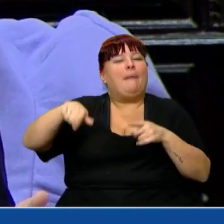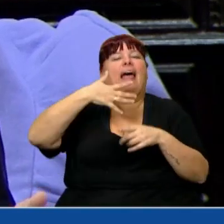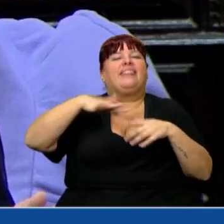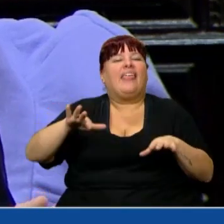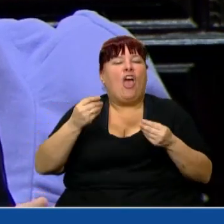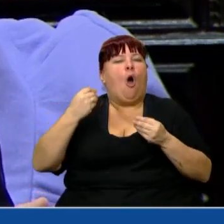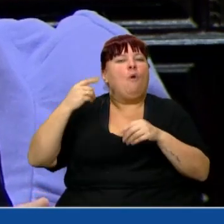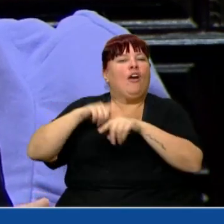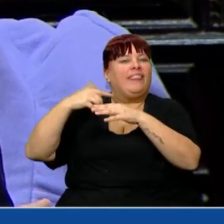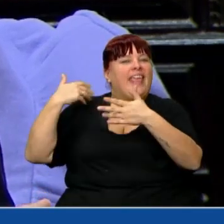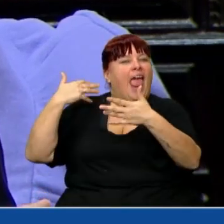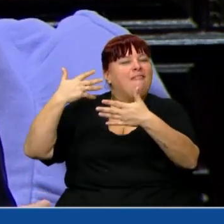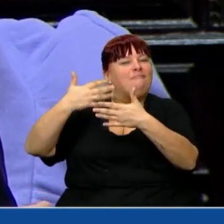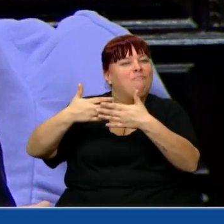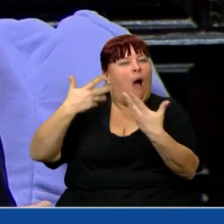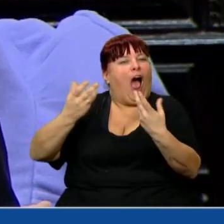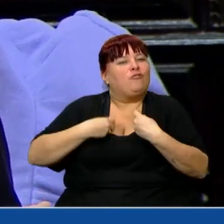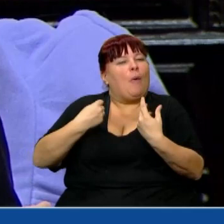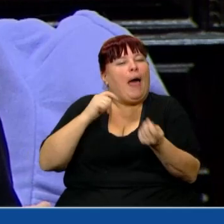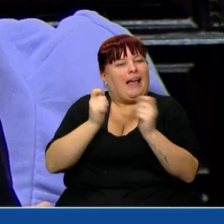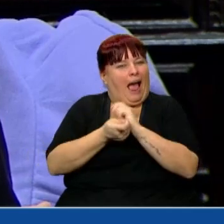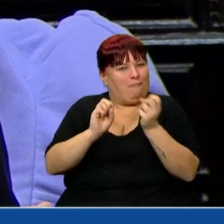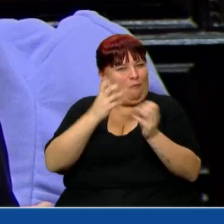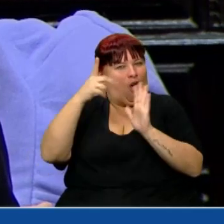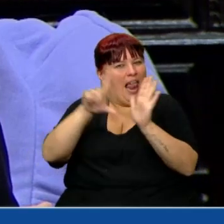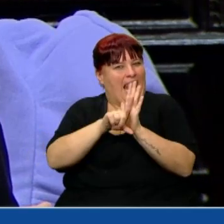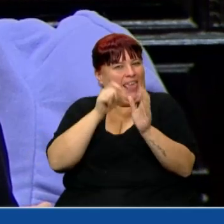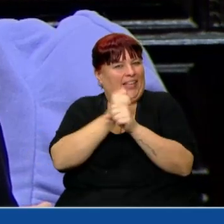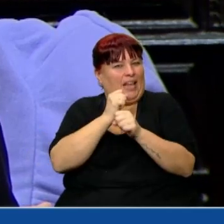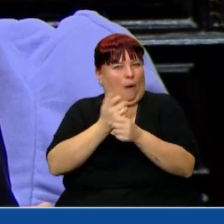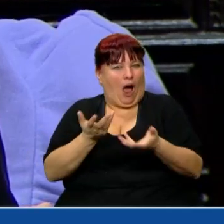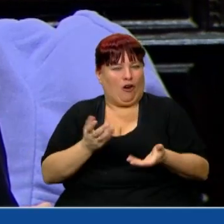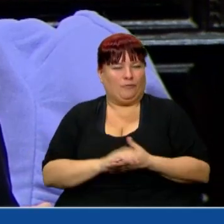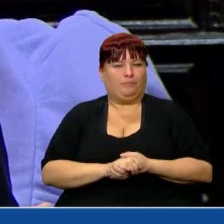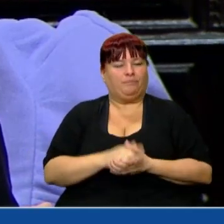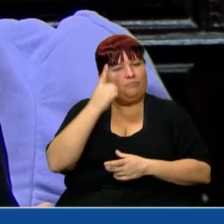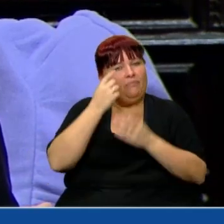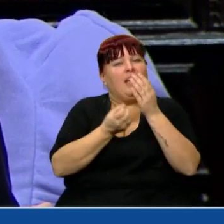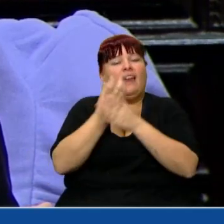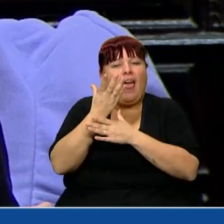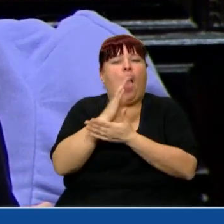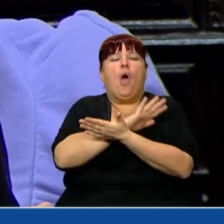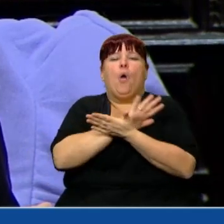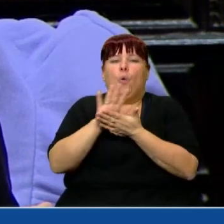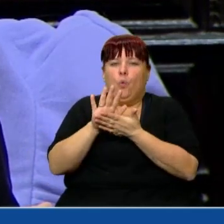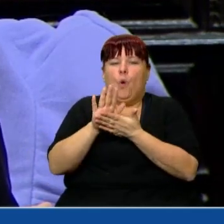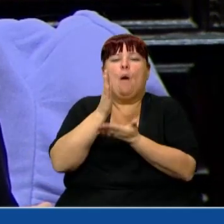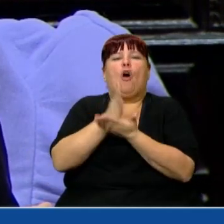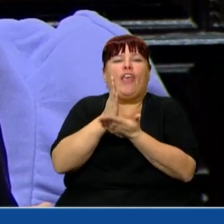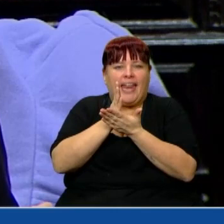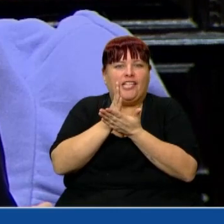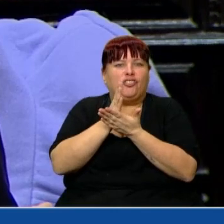entendamos cómo el tiempo nos tiene que ayudar a modernizar las leyes laborales, creando nuevos